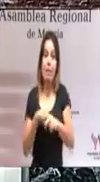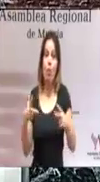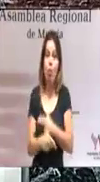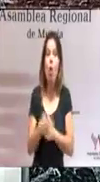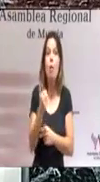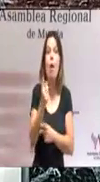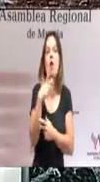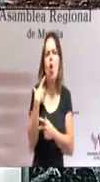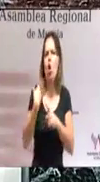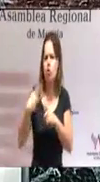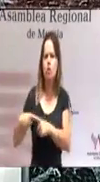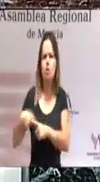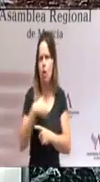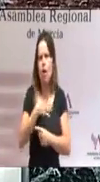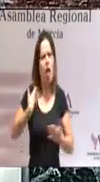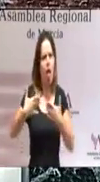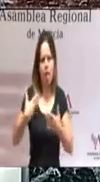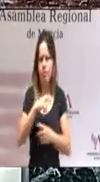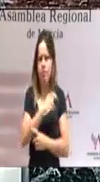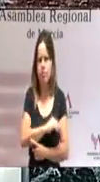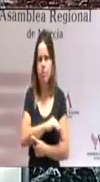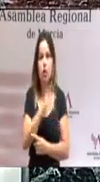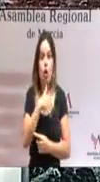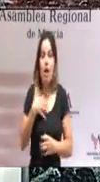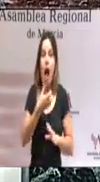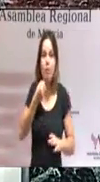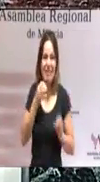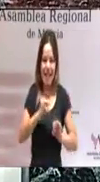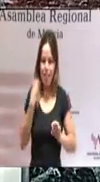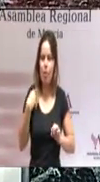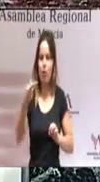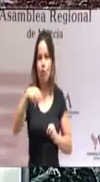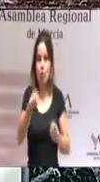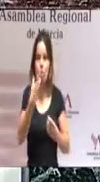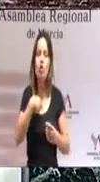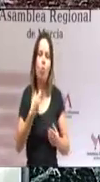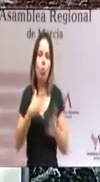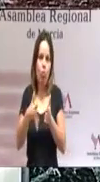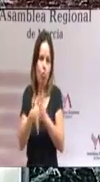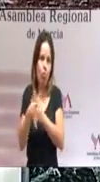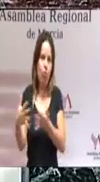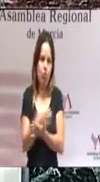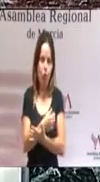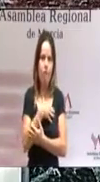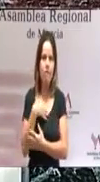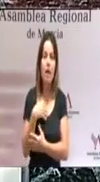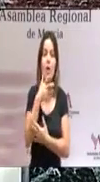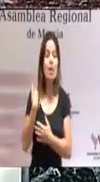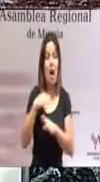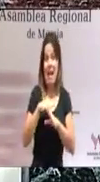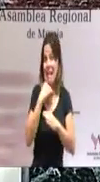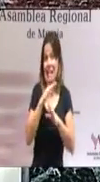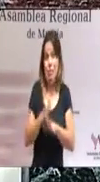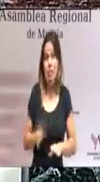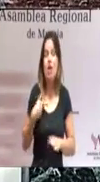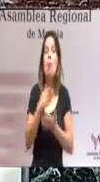embargo, son muchas las cuestiones que quiero abordar, que es no dejarme ninguna de las que ustedes me han planteado. Pero, por terminar en